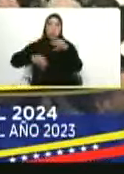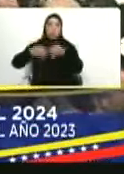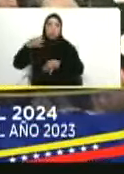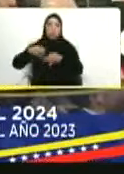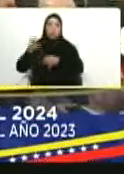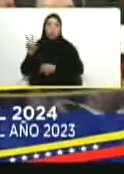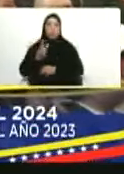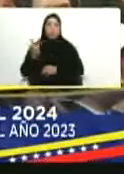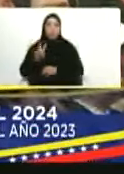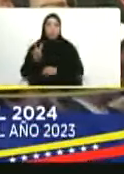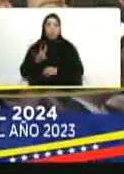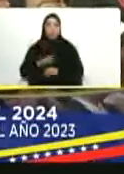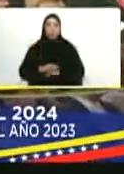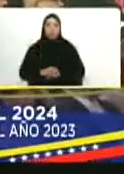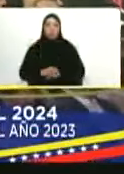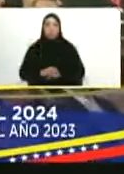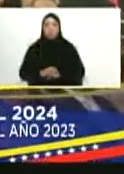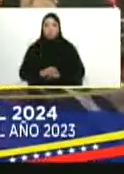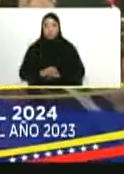país.